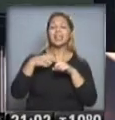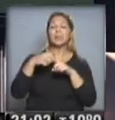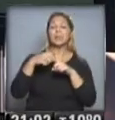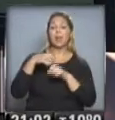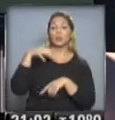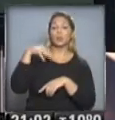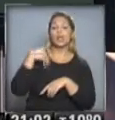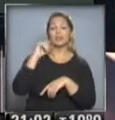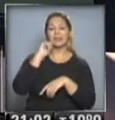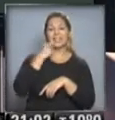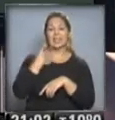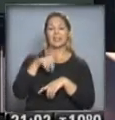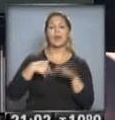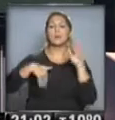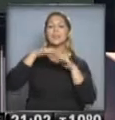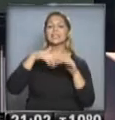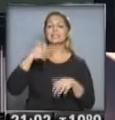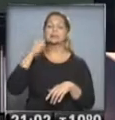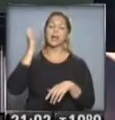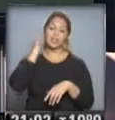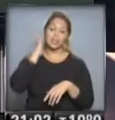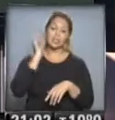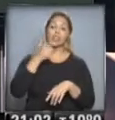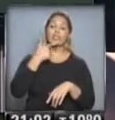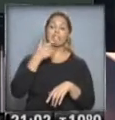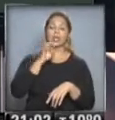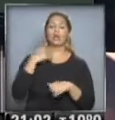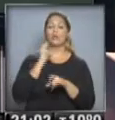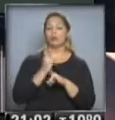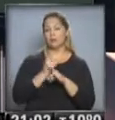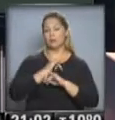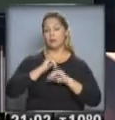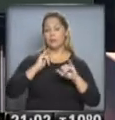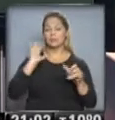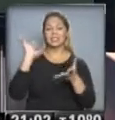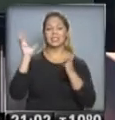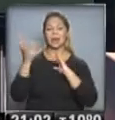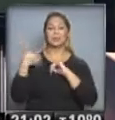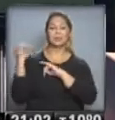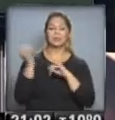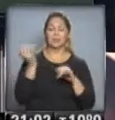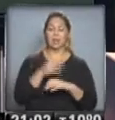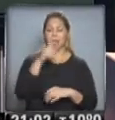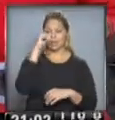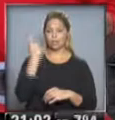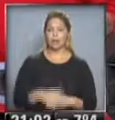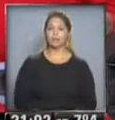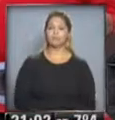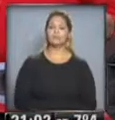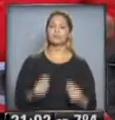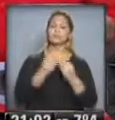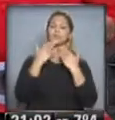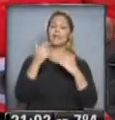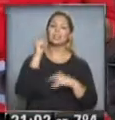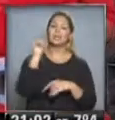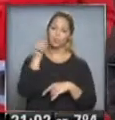serán un poquito más agradables, máximas de 16 a 17 grados. Como siempre, la información la brinda el Servicio Meteorológico Nacional. Muchas